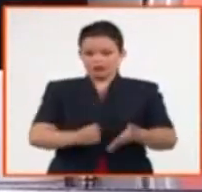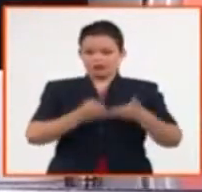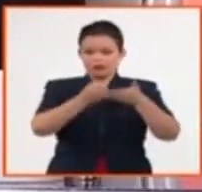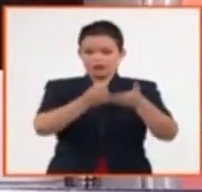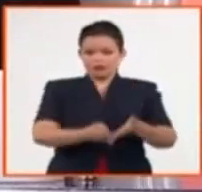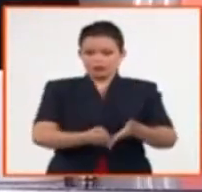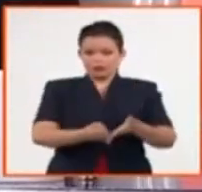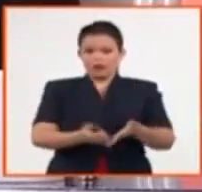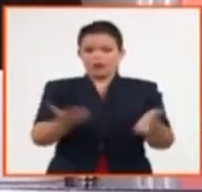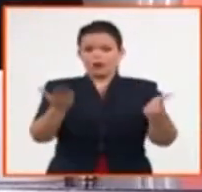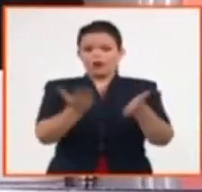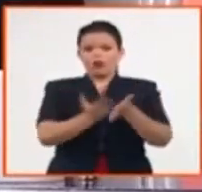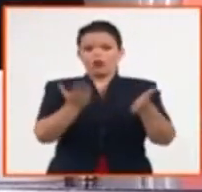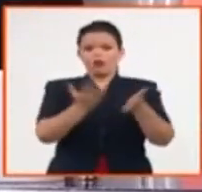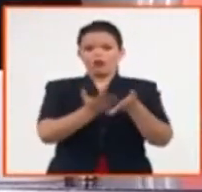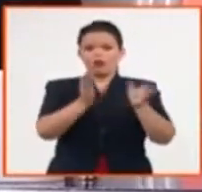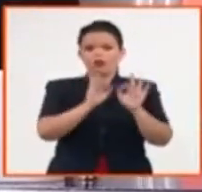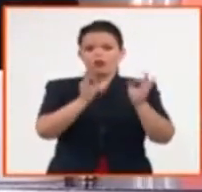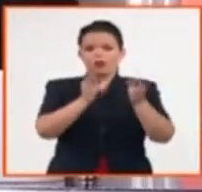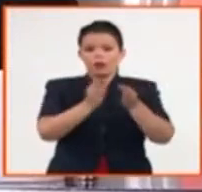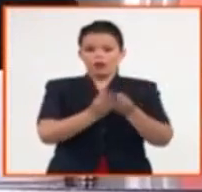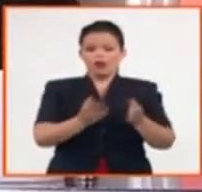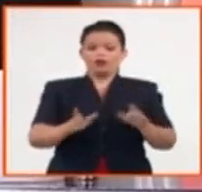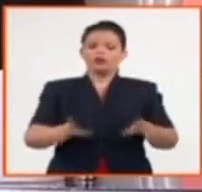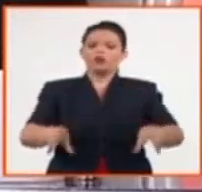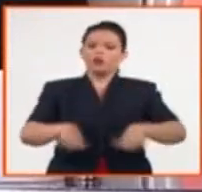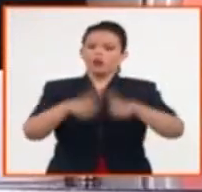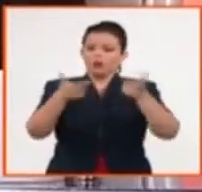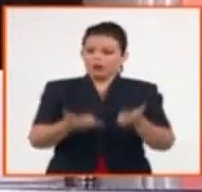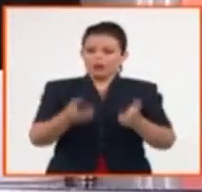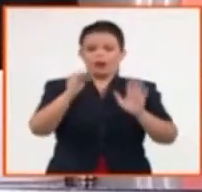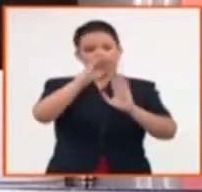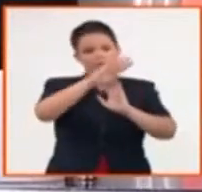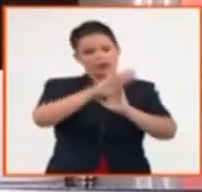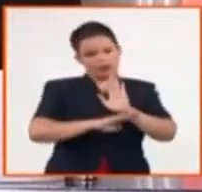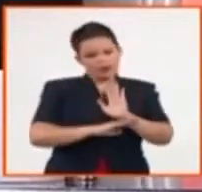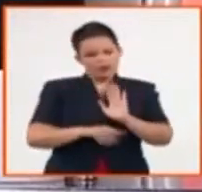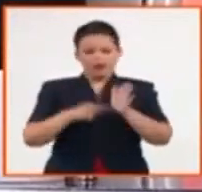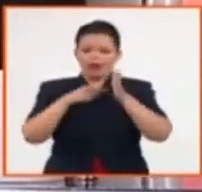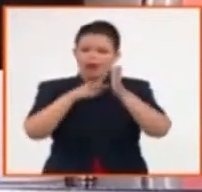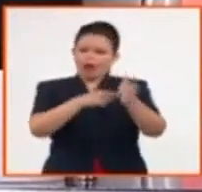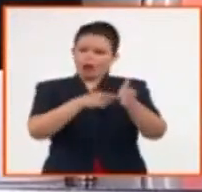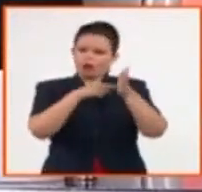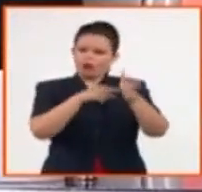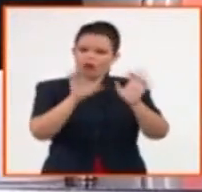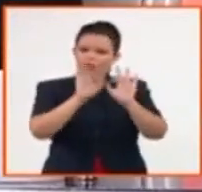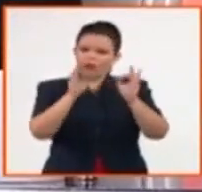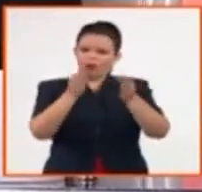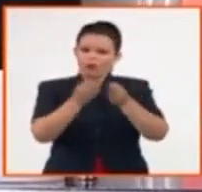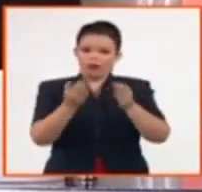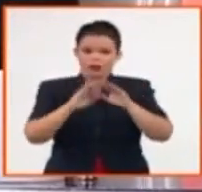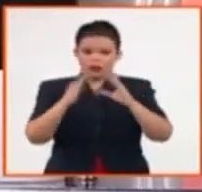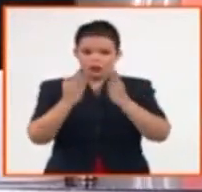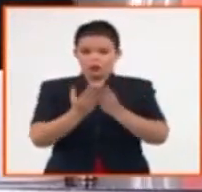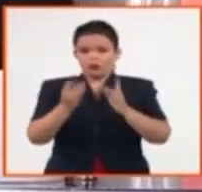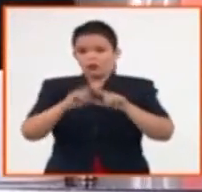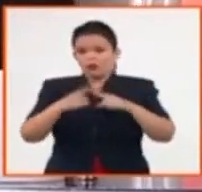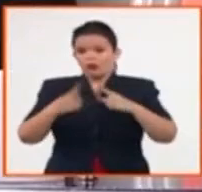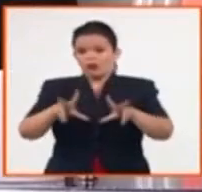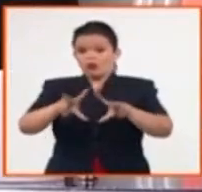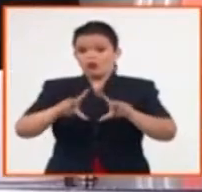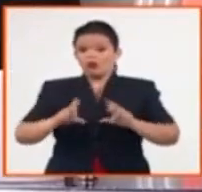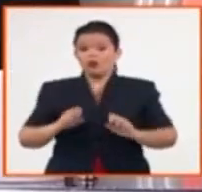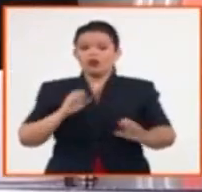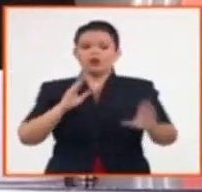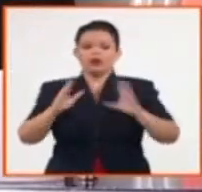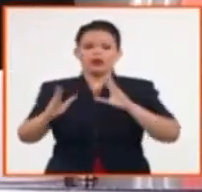organizada, respetando las medidas higiénico-sanitarias, para orientar a toda la familia en lo que acontecerá en la reanudación del curso, en el cierre de este